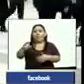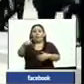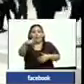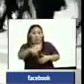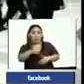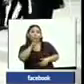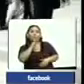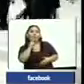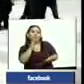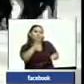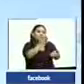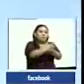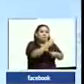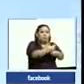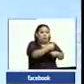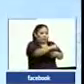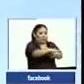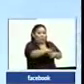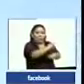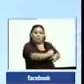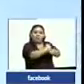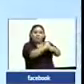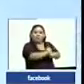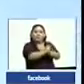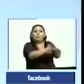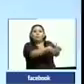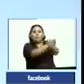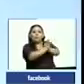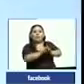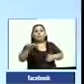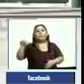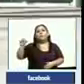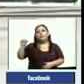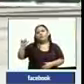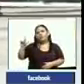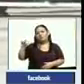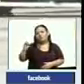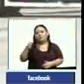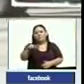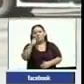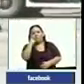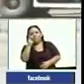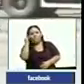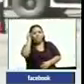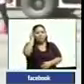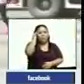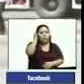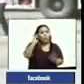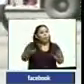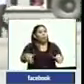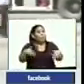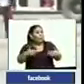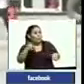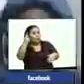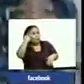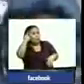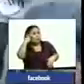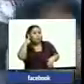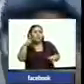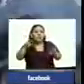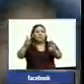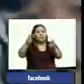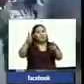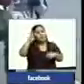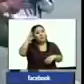a Guatemala que ya funge como un país seguro para el caso de las peticiones de asilo incrementan la preocupación en Honduras al considerar que se trata de un fuerte golpe